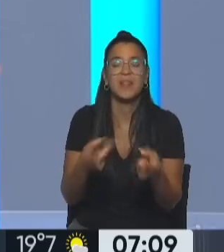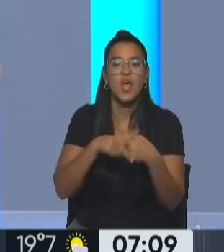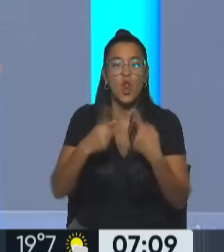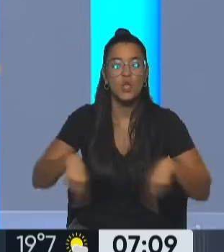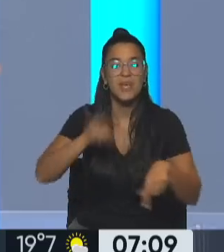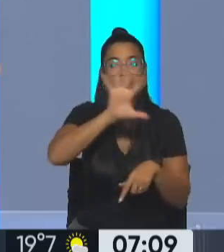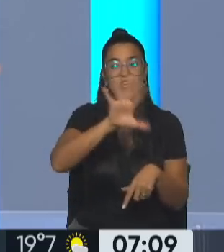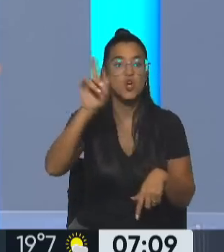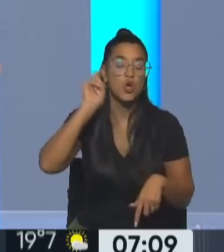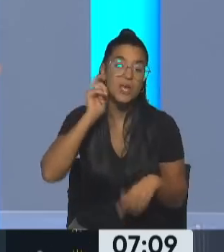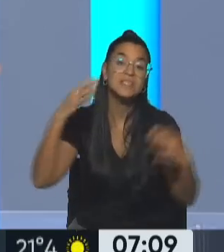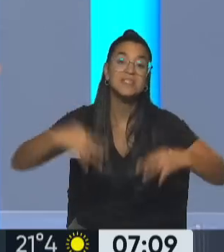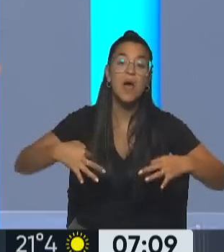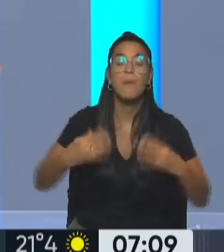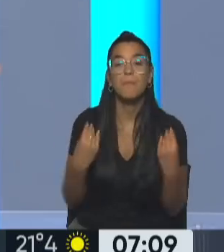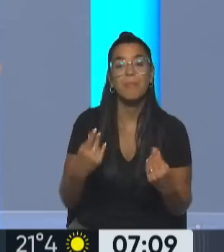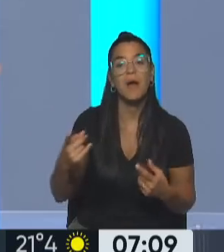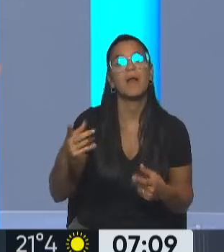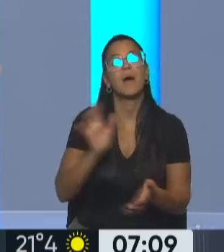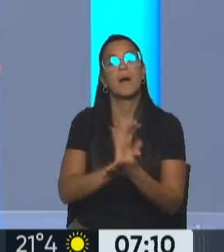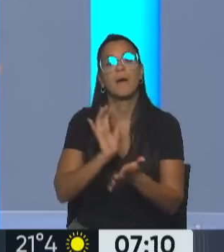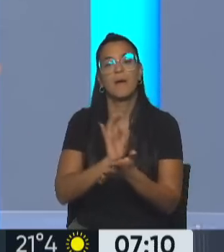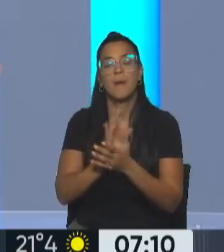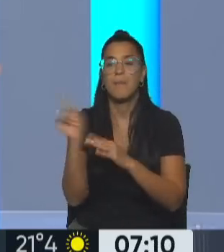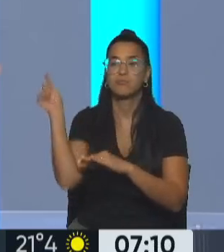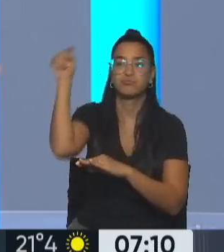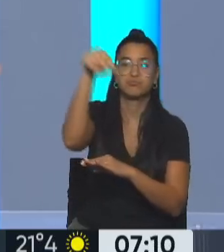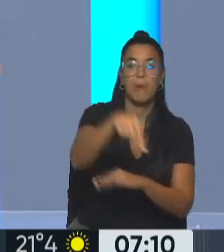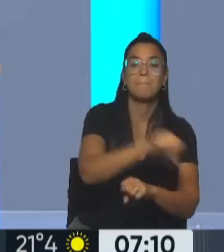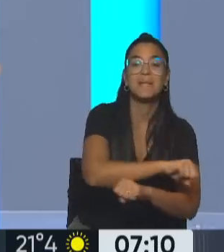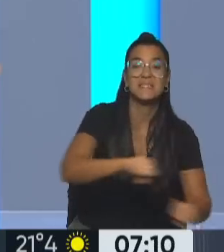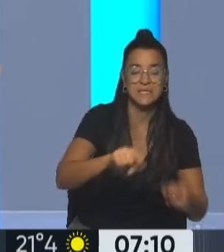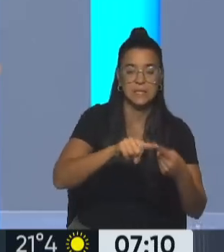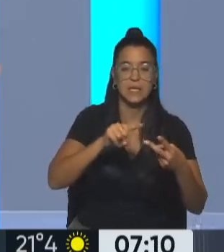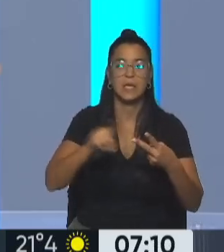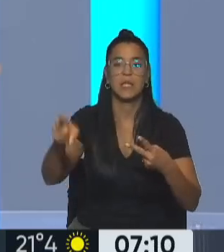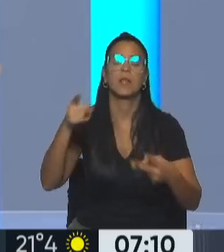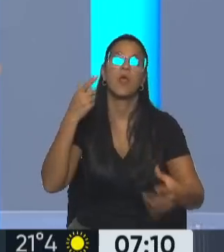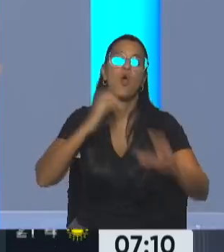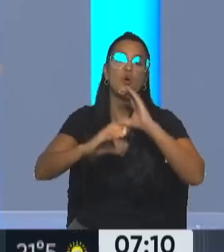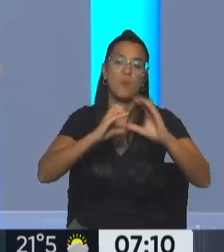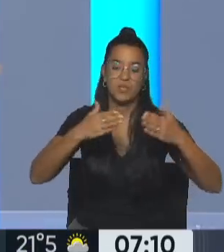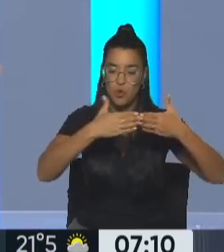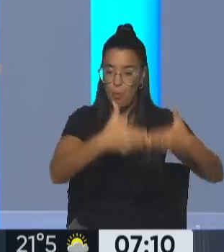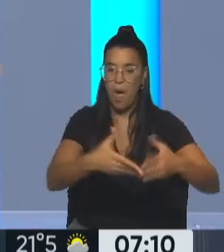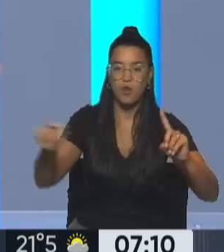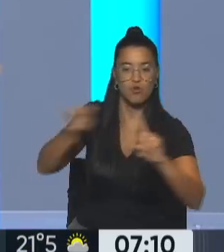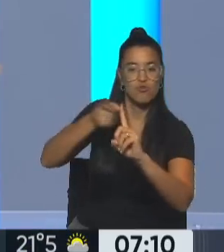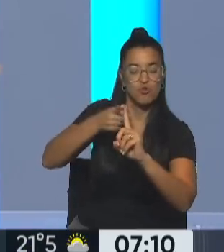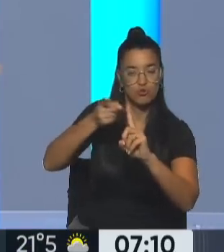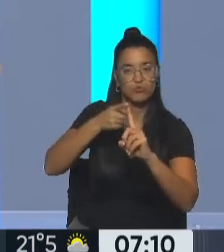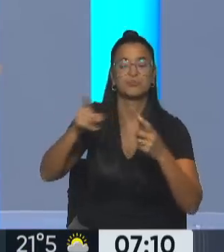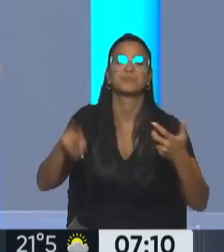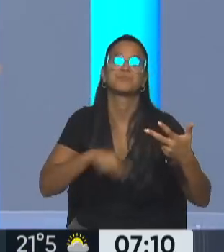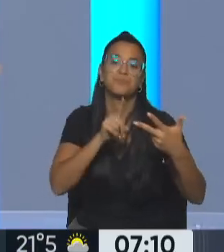5g sirve para el direccionamiento de los misiles sirve para la telecomunicación de los barcos Es decir en términos de